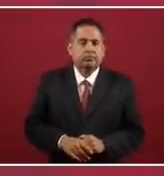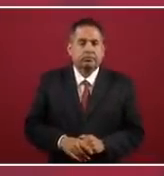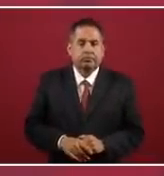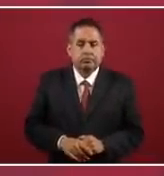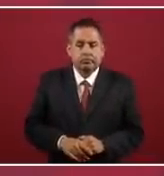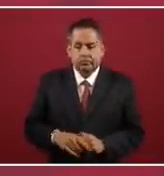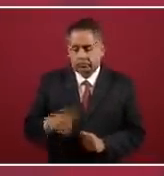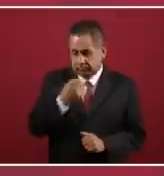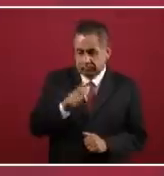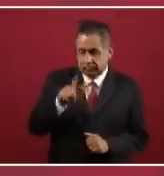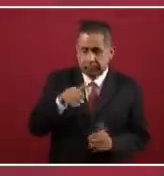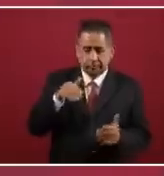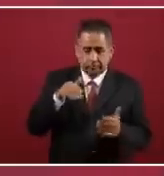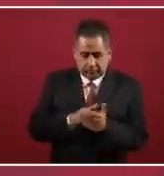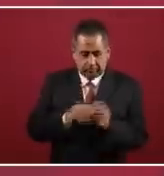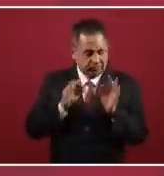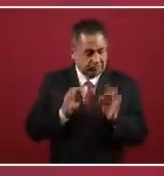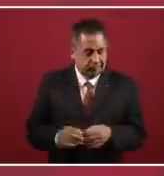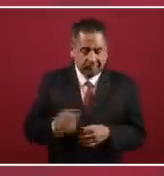De las 170 mil,